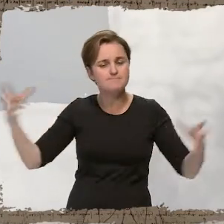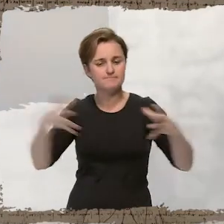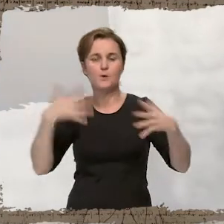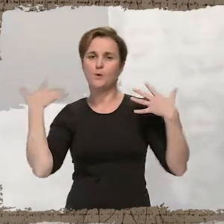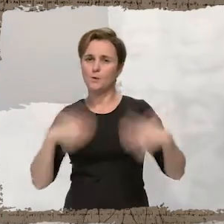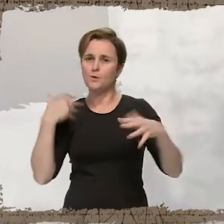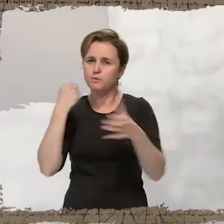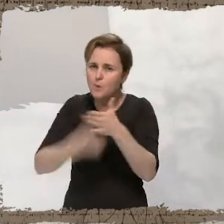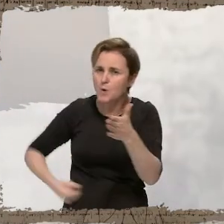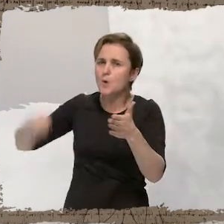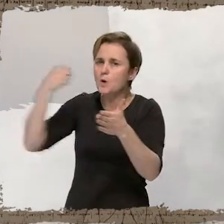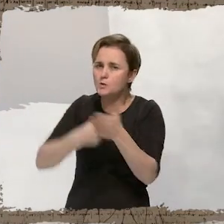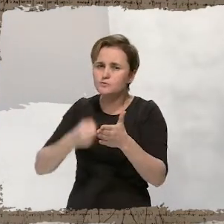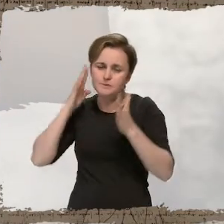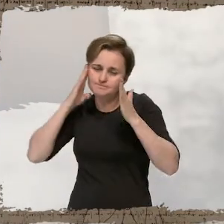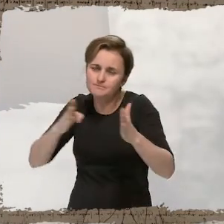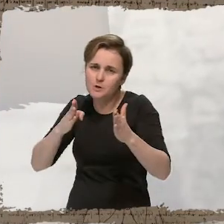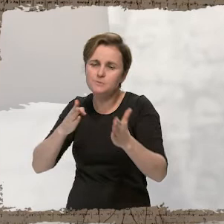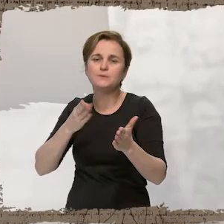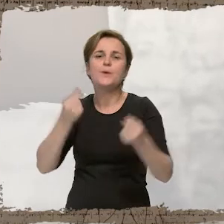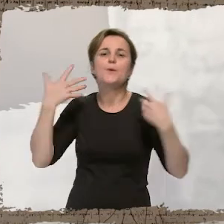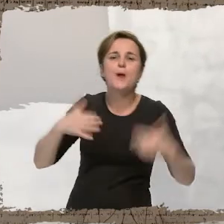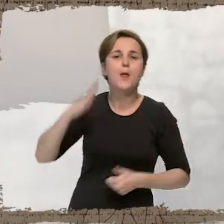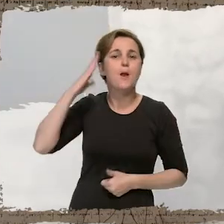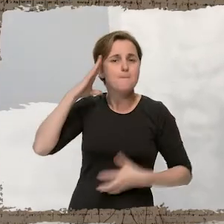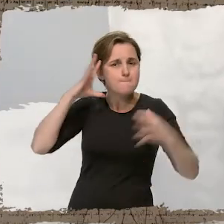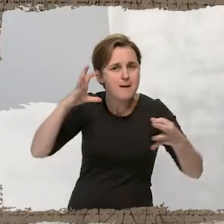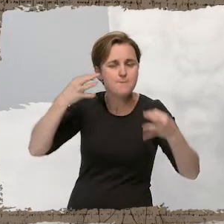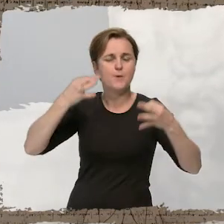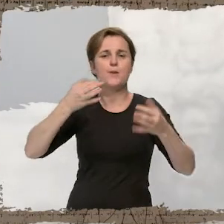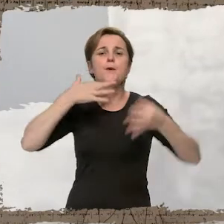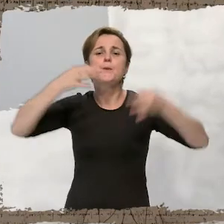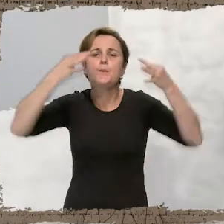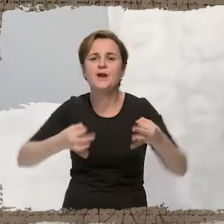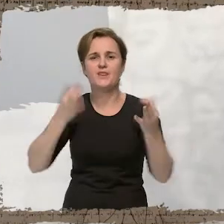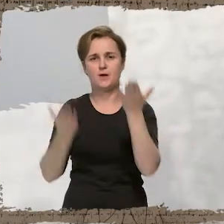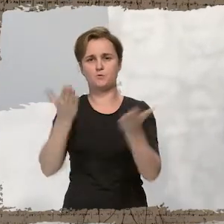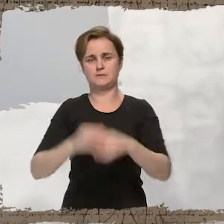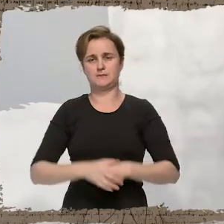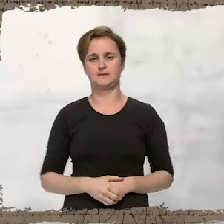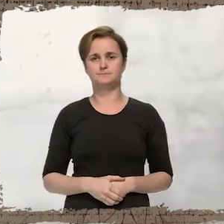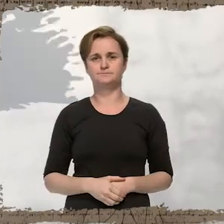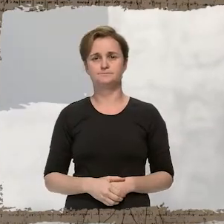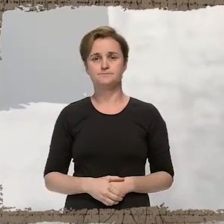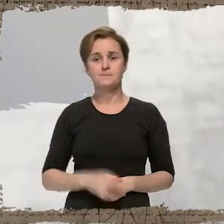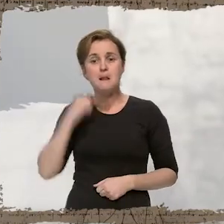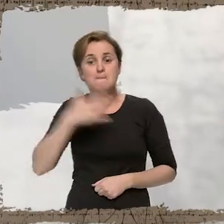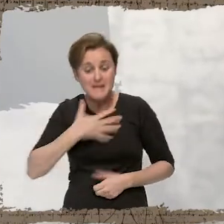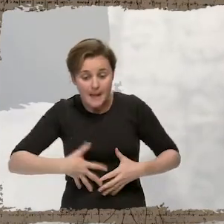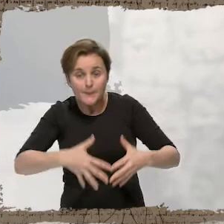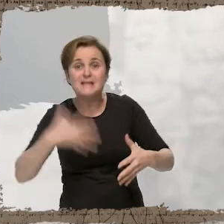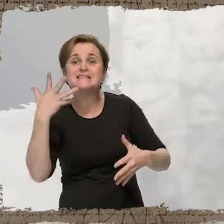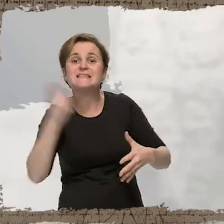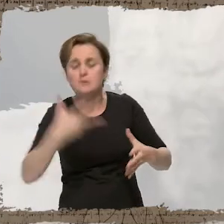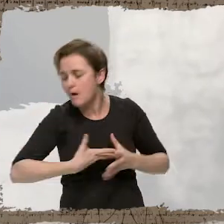son un ejemplo de lucha y compromiso por los valores de memoria verdad y justicia ya estaba embarazada